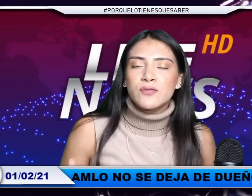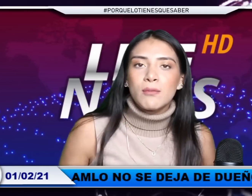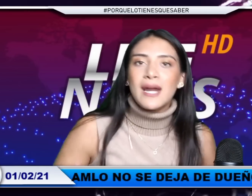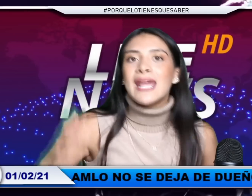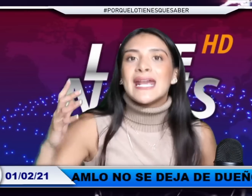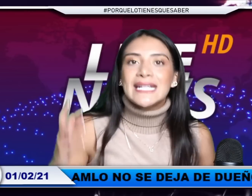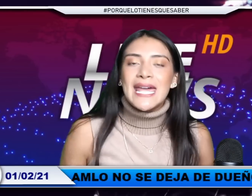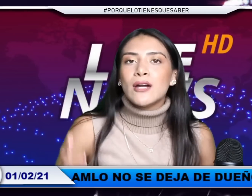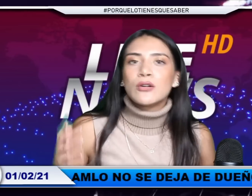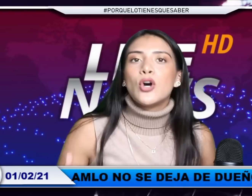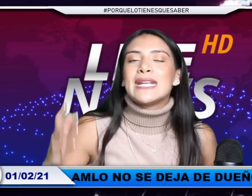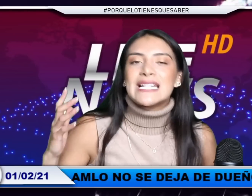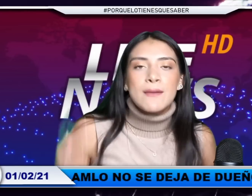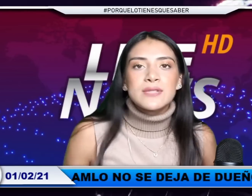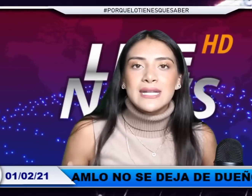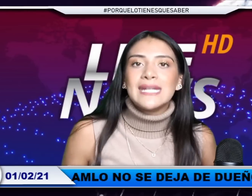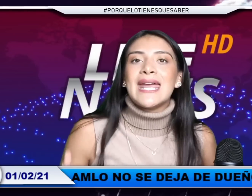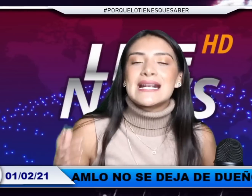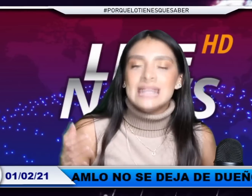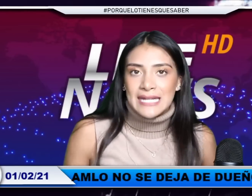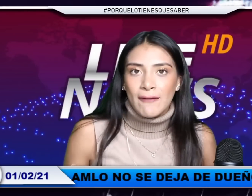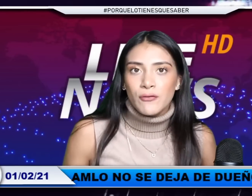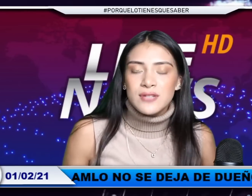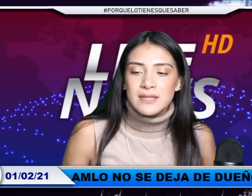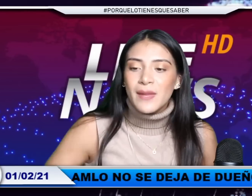va a transformar, quiera o no, y les vamos a seguir